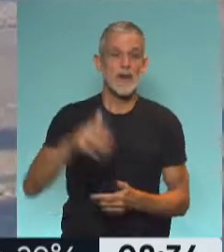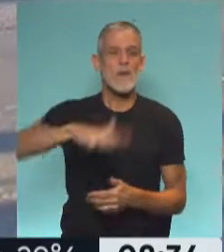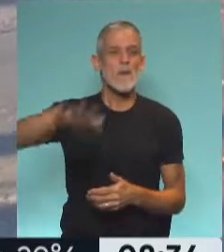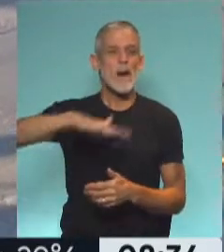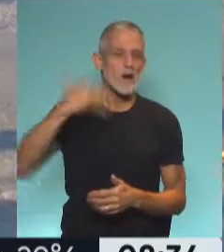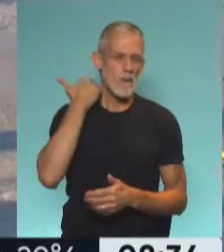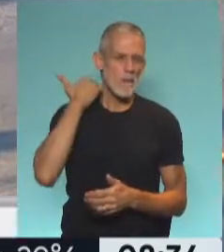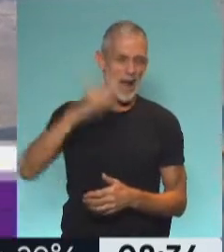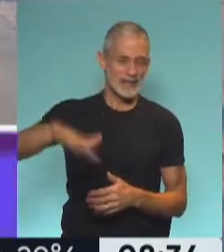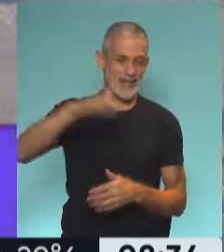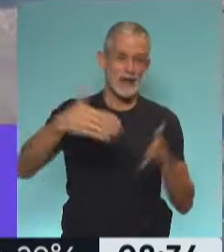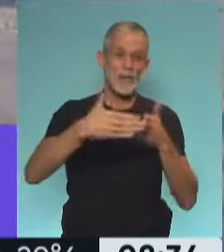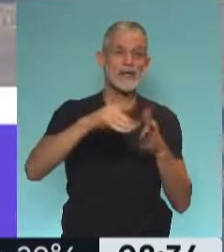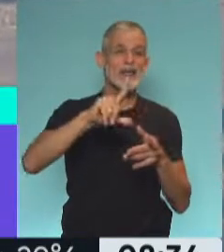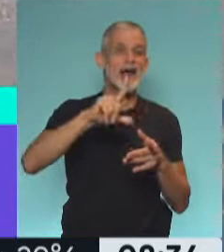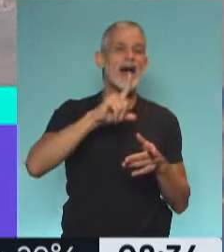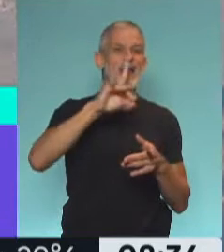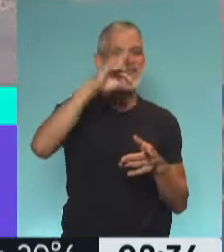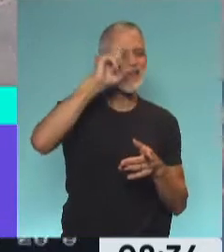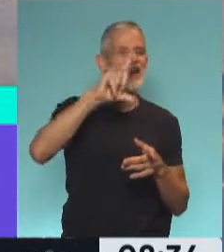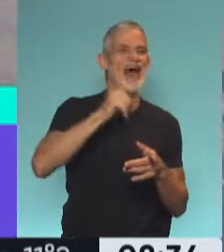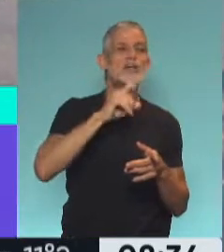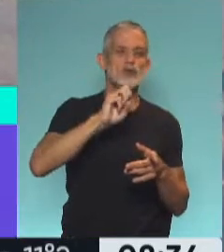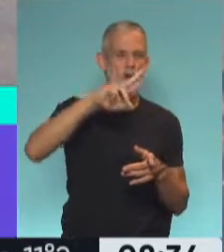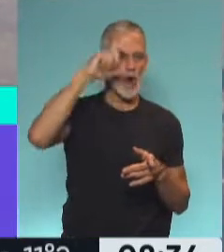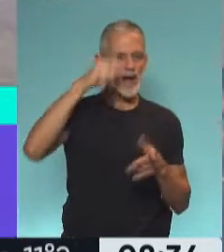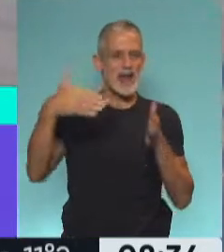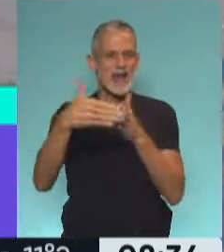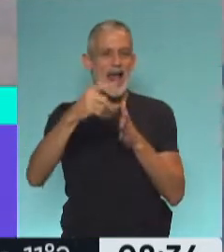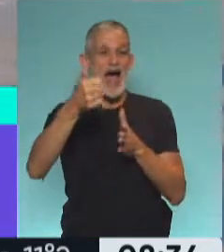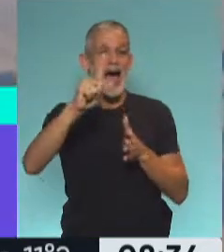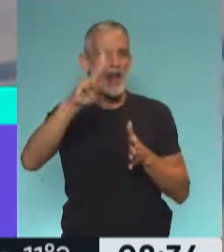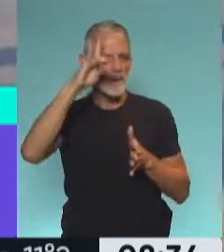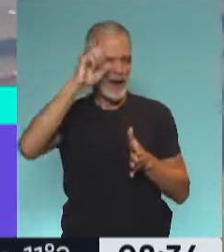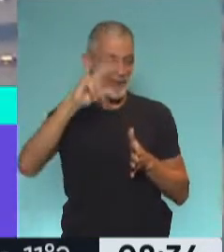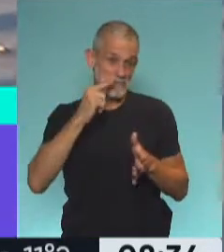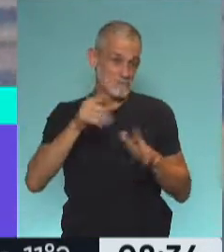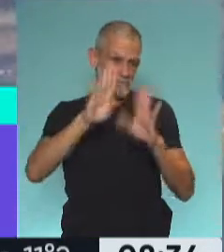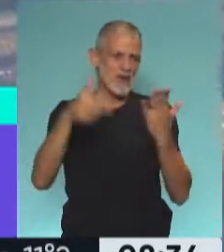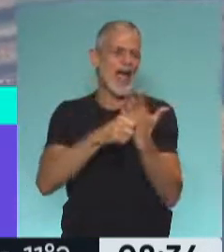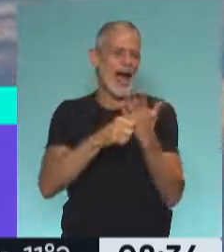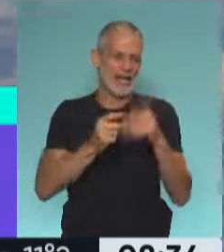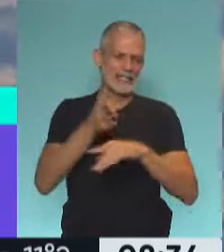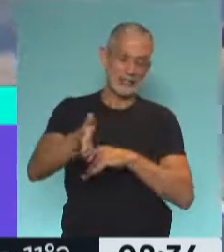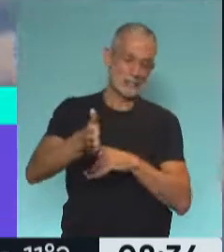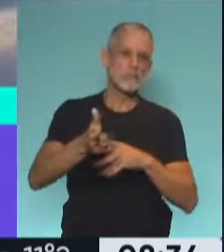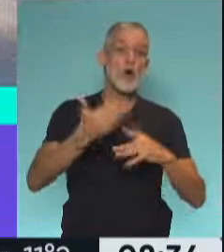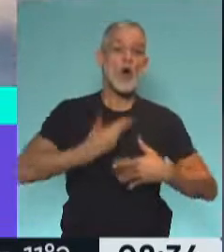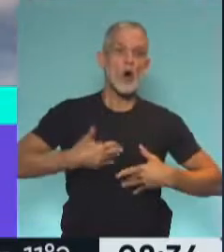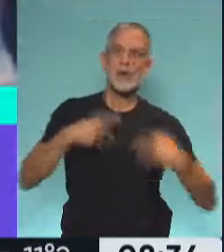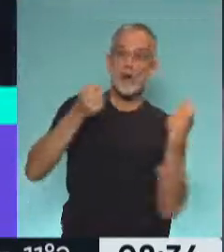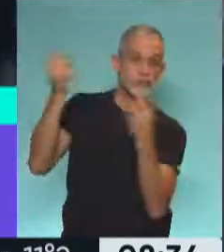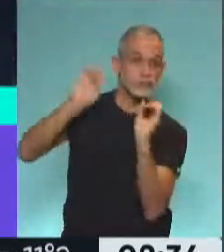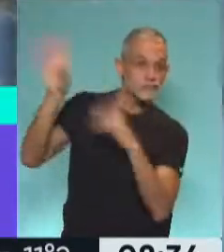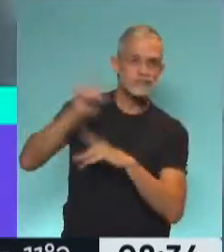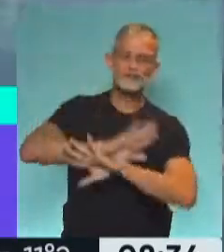Porteño de Mataderos, avenida Lisandro de la Torre y Alberdi, histórica esquina. Vamos a ingresar a una carnicería. Recordemos que el gobierno ha suspendido la exportación